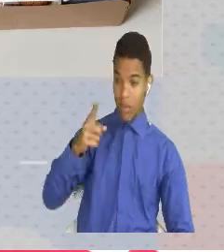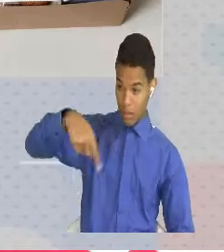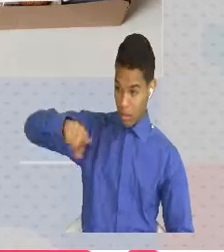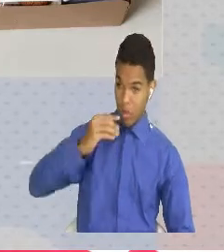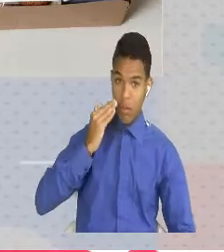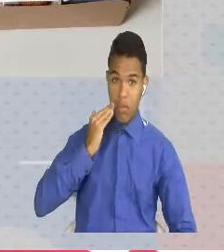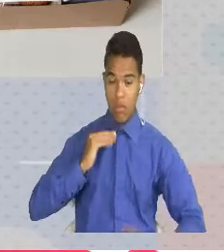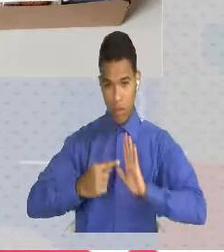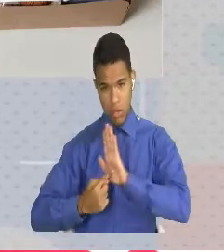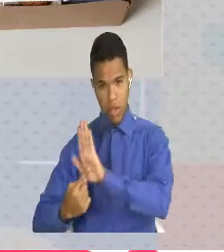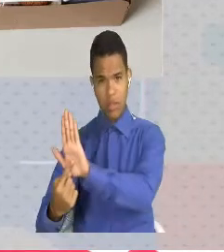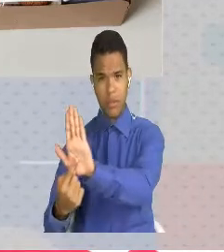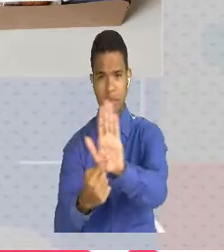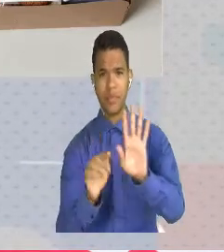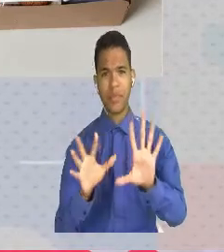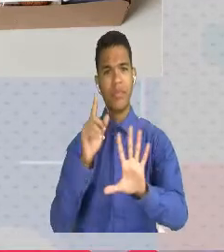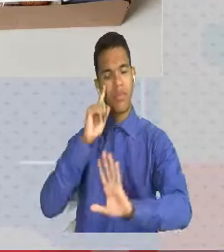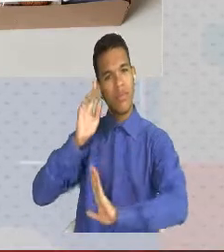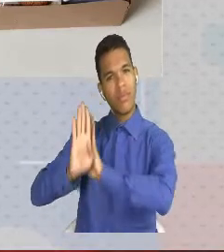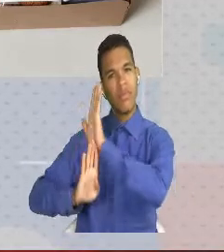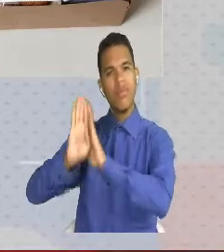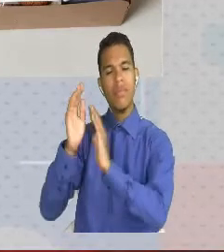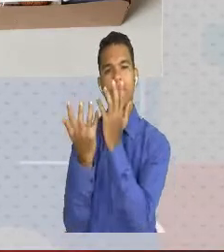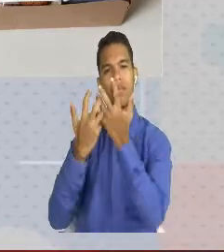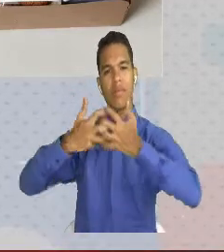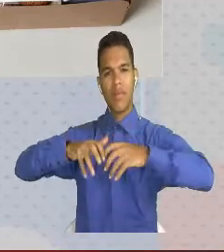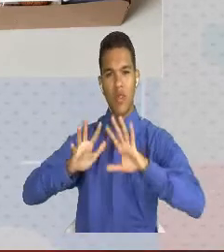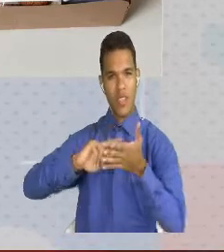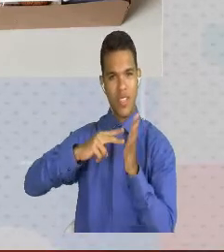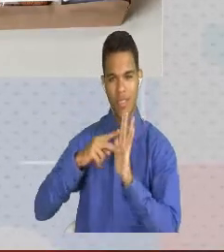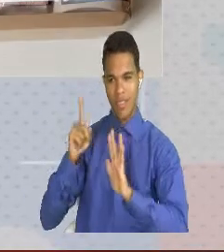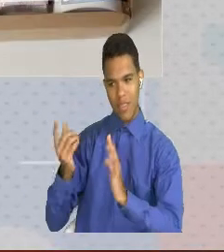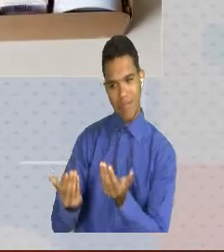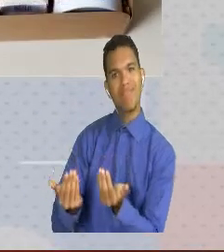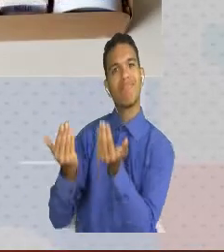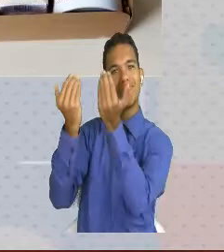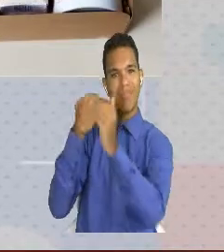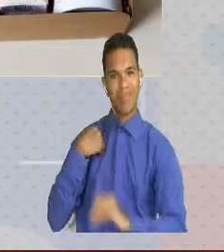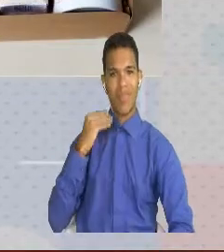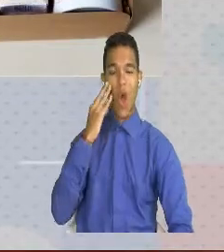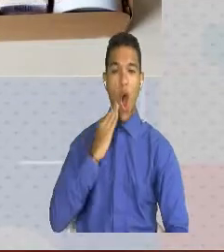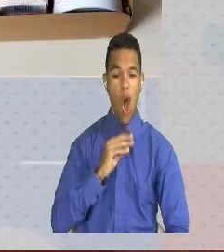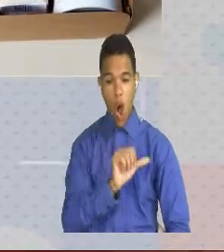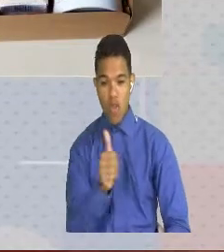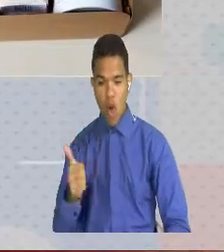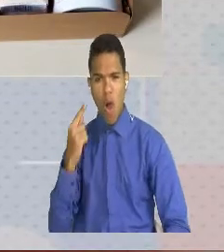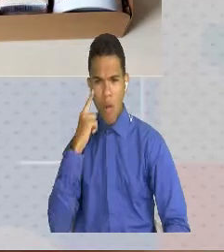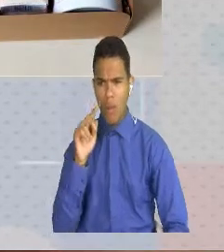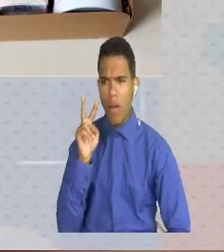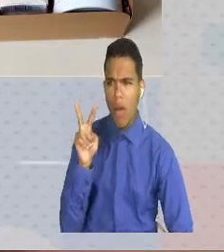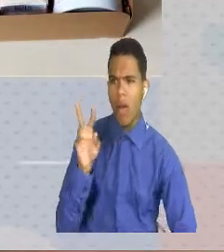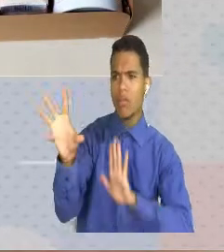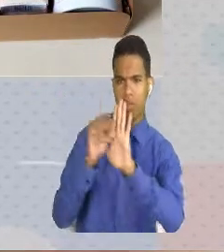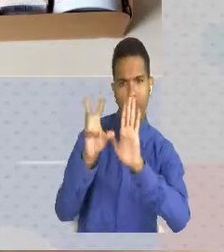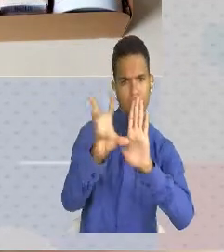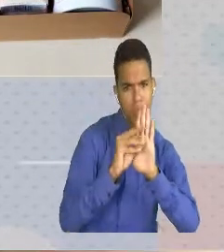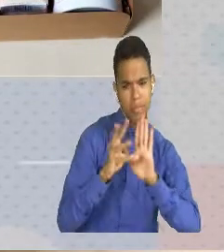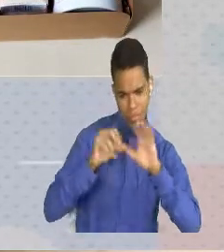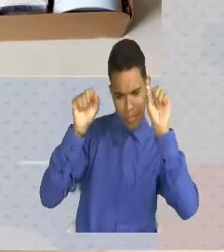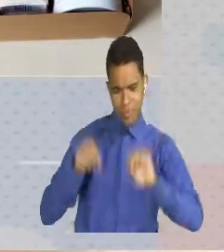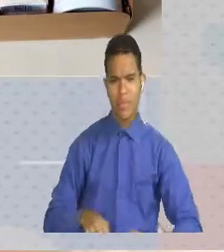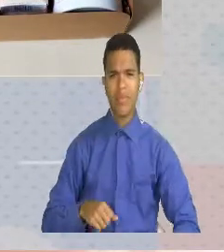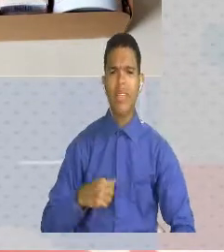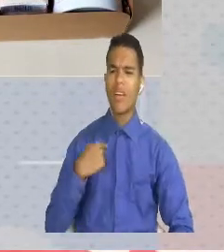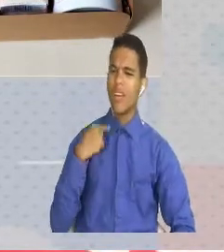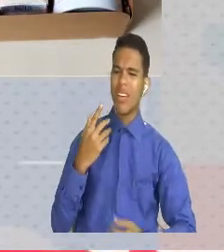que pueden sacar una empresa adelante, es ya un ejemplo grandísimo para los demás jóvenes en Barranca Bermeja. Ven, pero cuéntame, ¿qué componen esos kits que ustedes